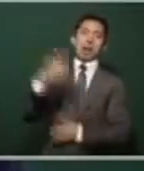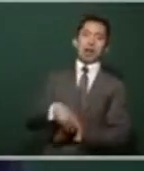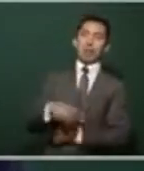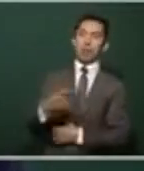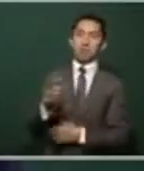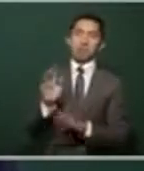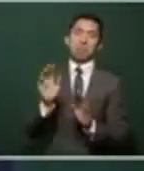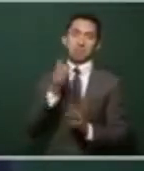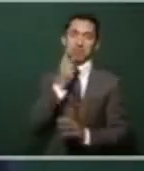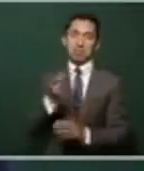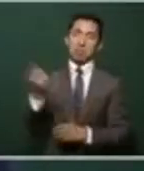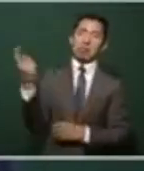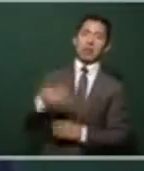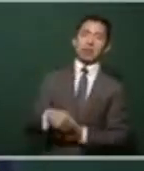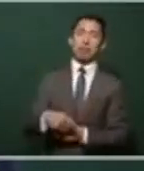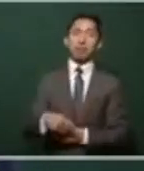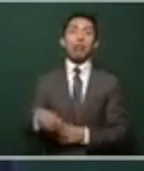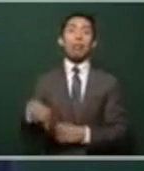dócilmente